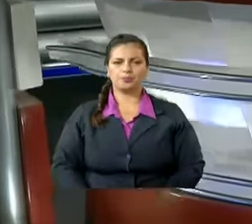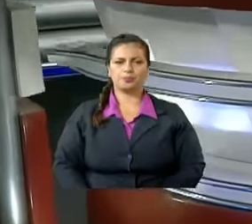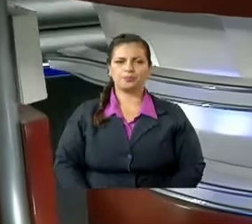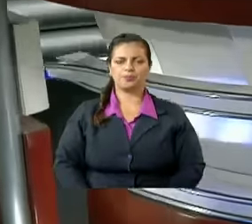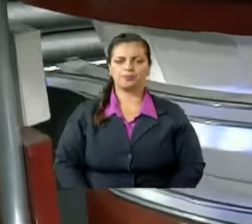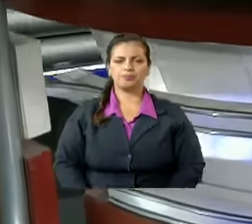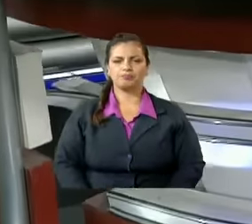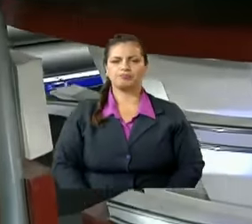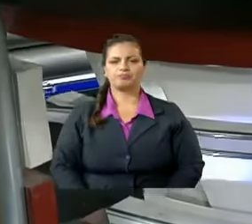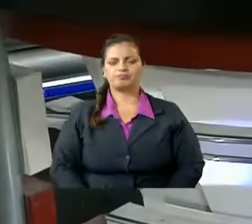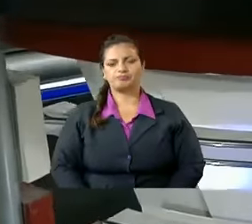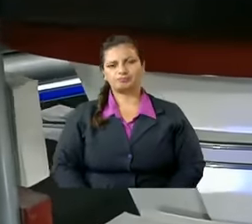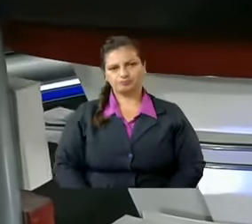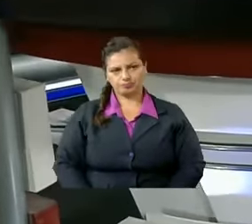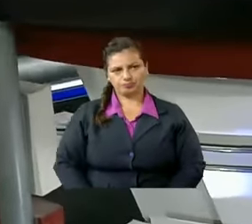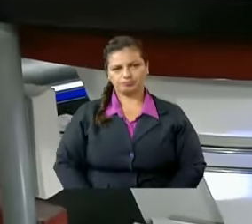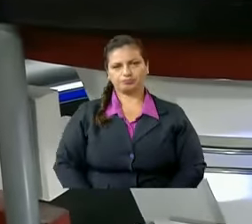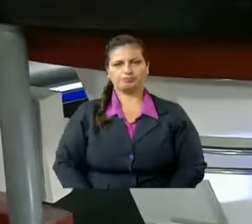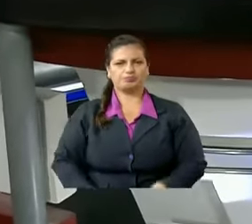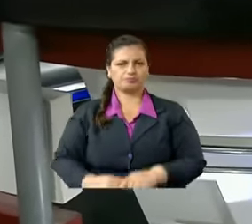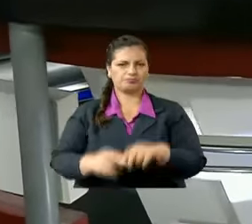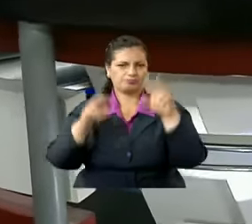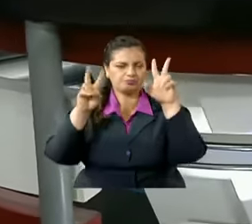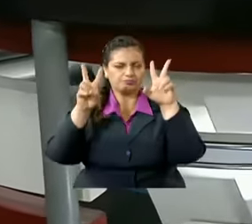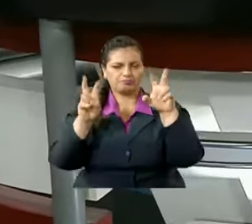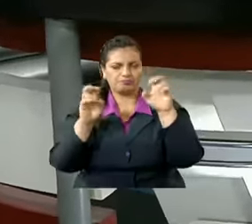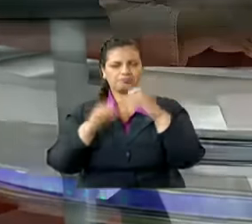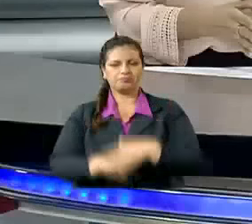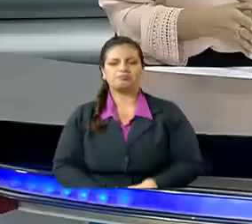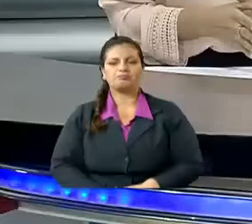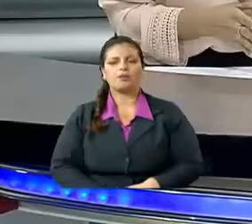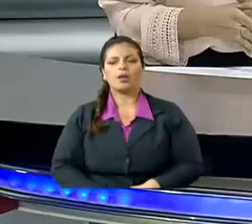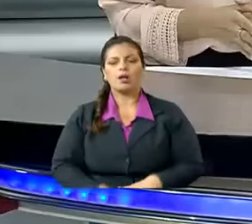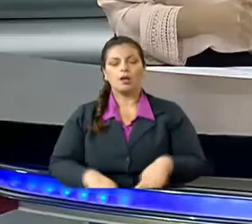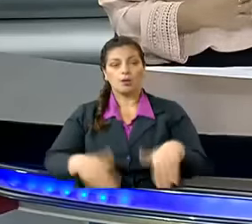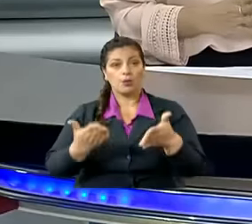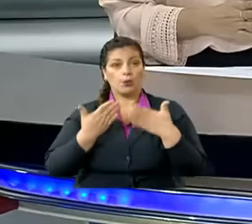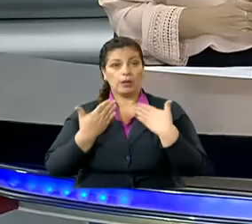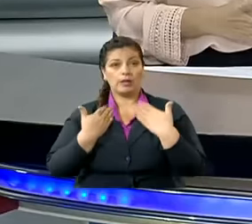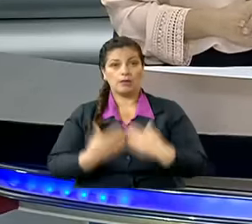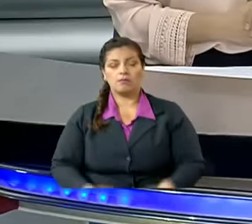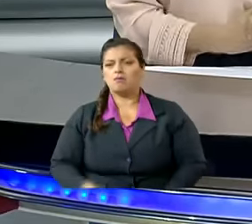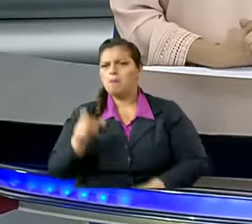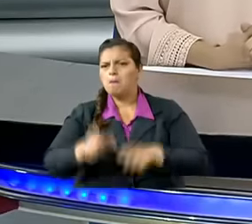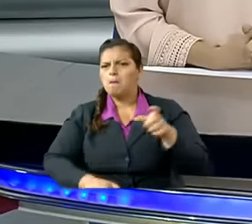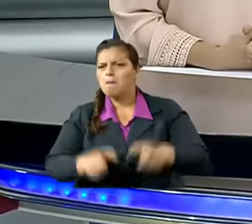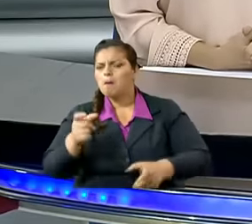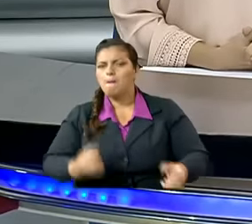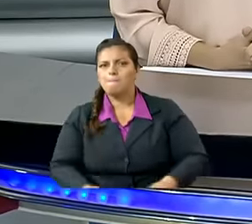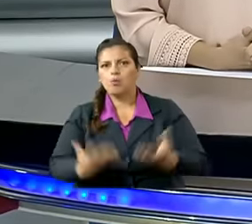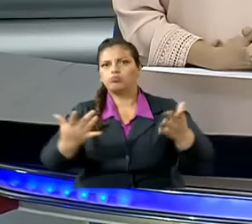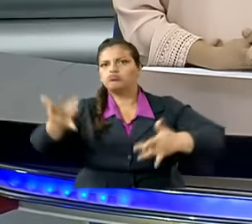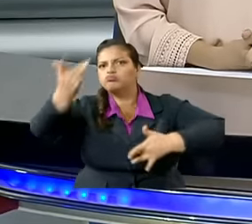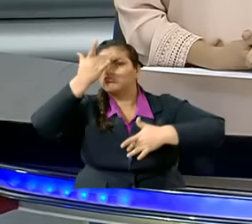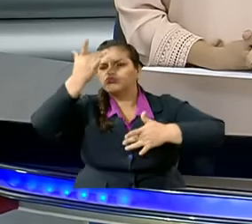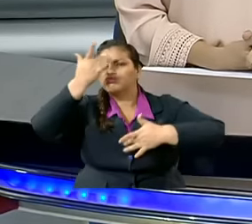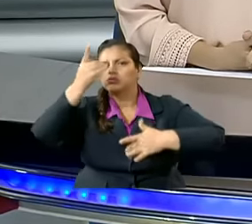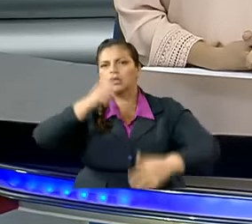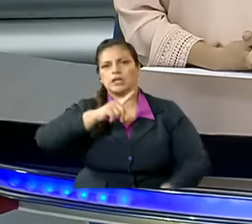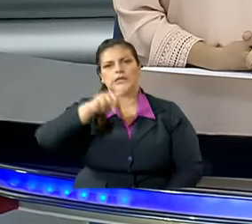Vamos a otra información. Los casos de Zika se incrementaron ligeramente en Guayaquil. Esta información fue confirmada por una epidemióloga